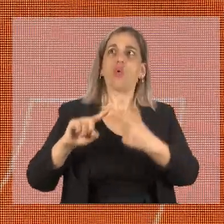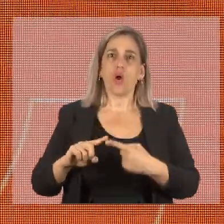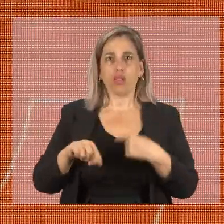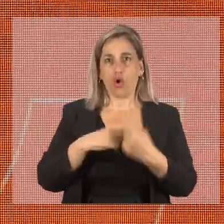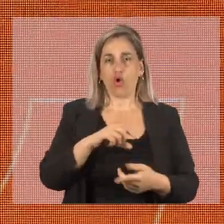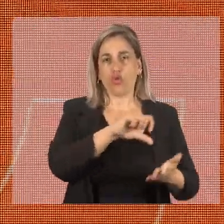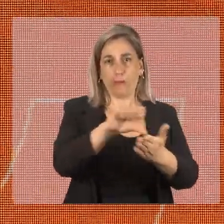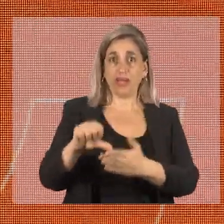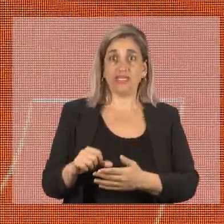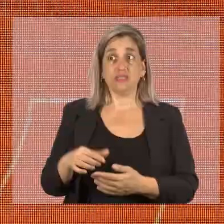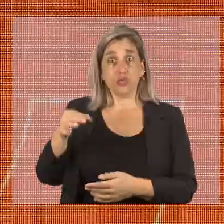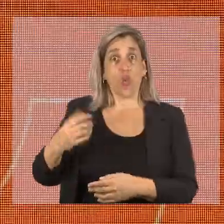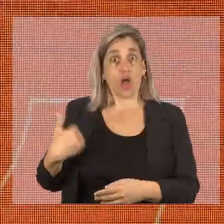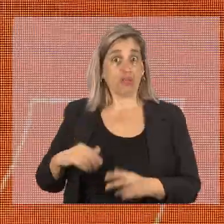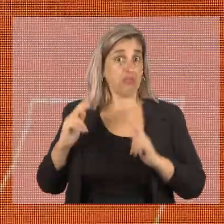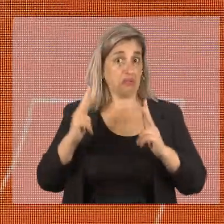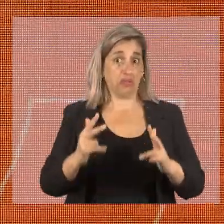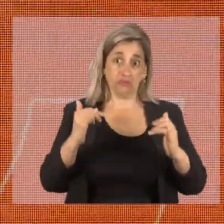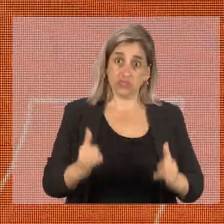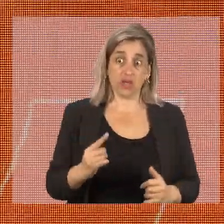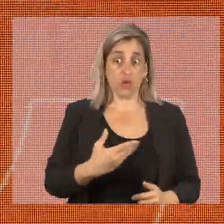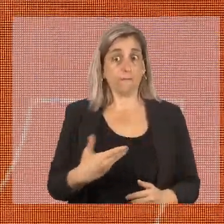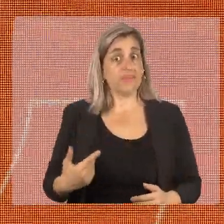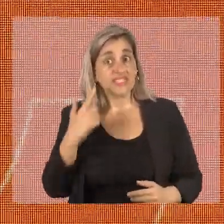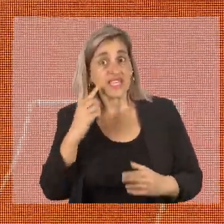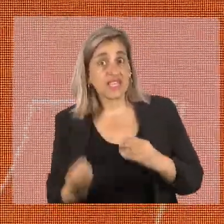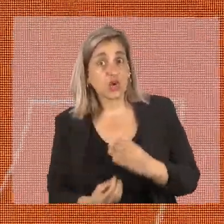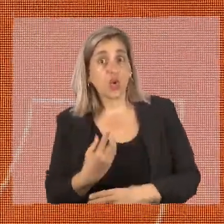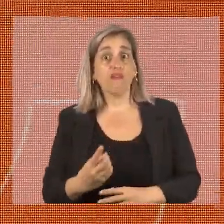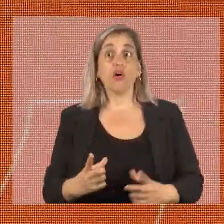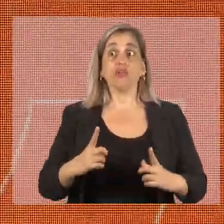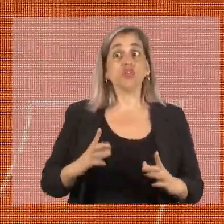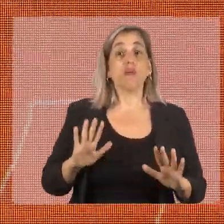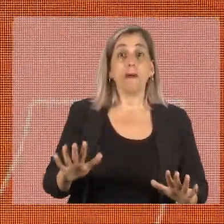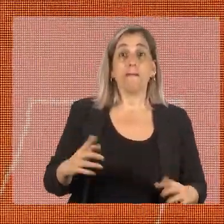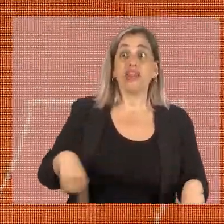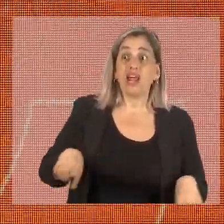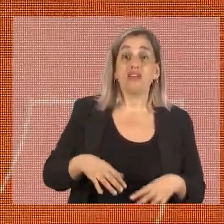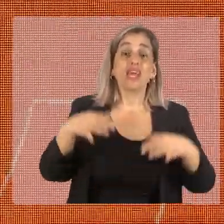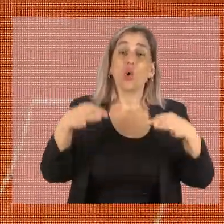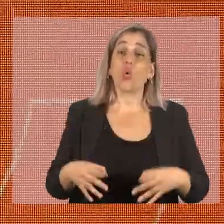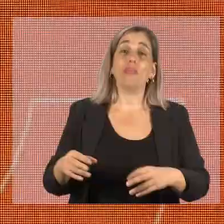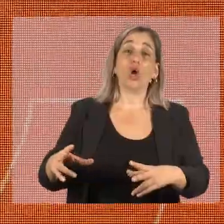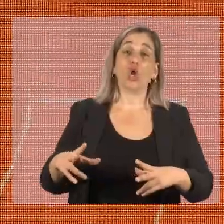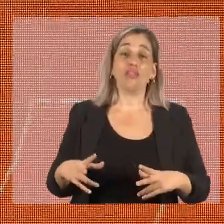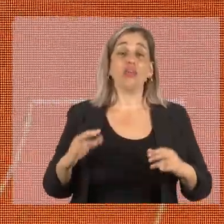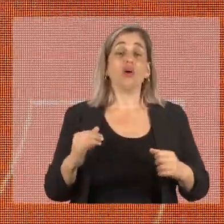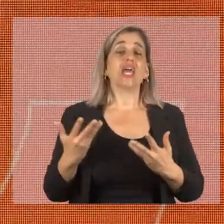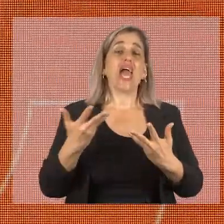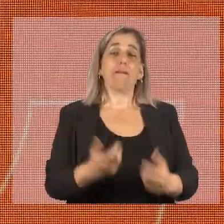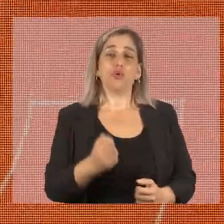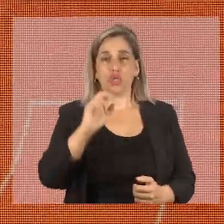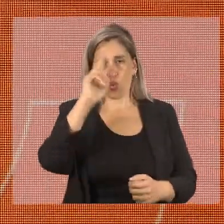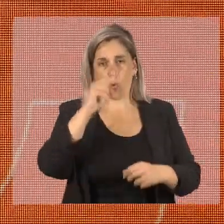negociar bilateralmente. El pueblo argentino se expresó, hay un presidente nuevo, nosotros vamos a tratar de que se cumpla con eso y que apoyen